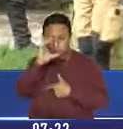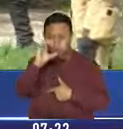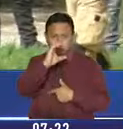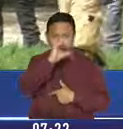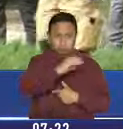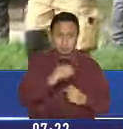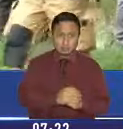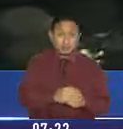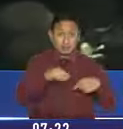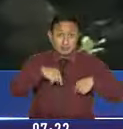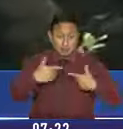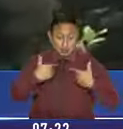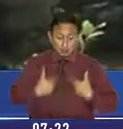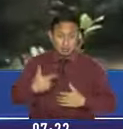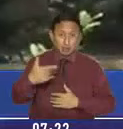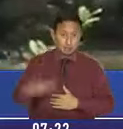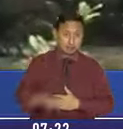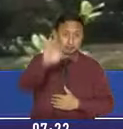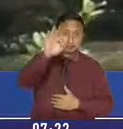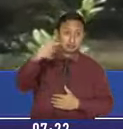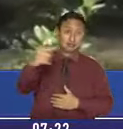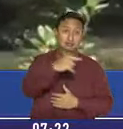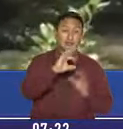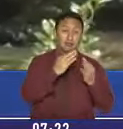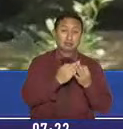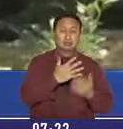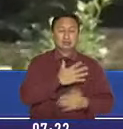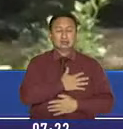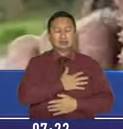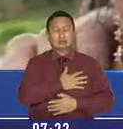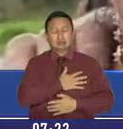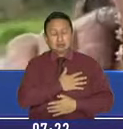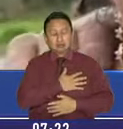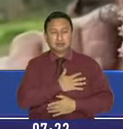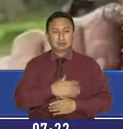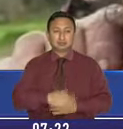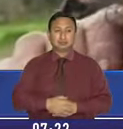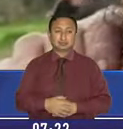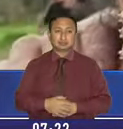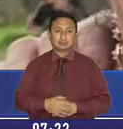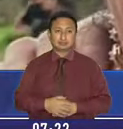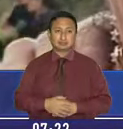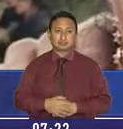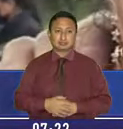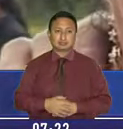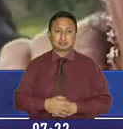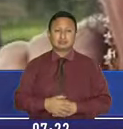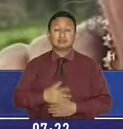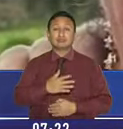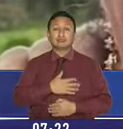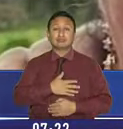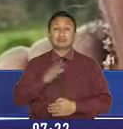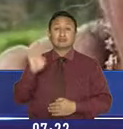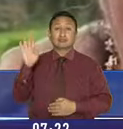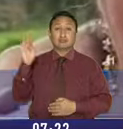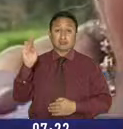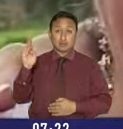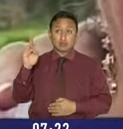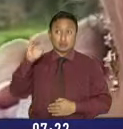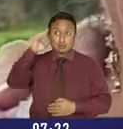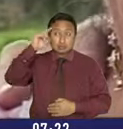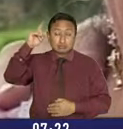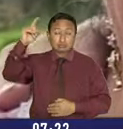la pena de su ausencia. Le hizo soñar a mi marido que en dónde puede estar. Hoy día